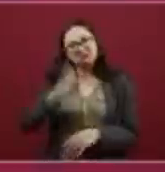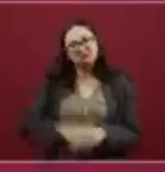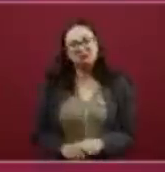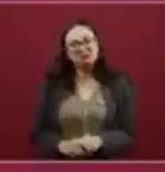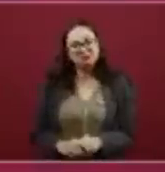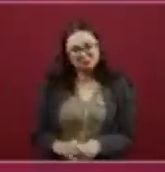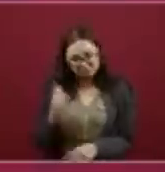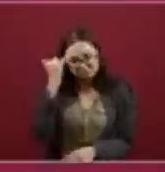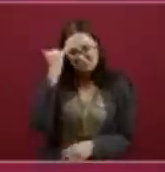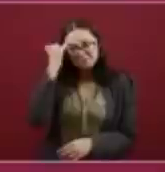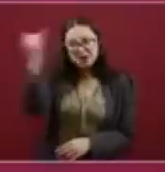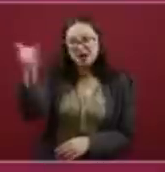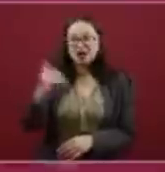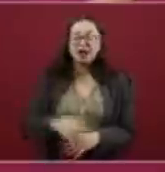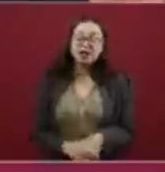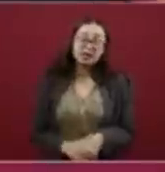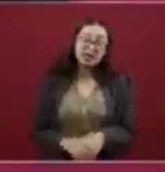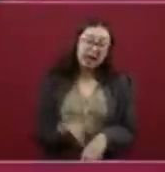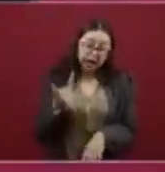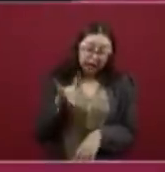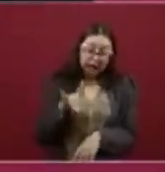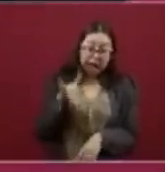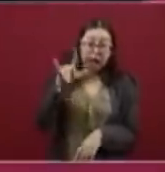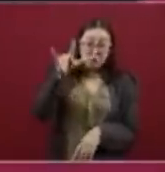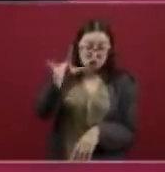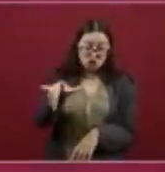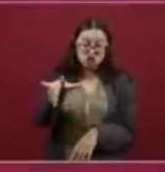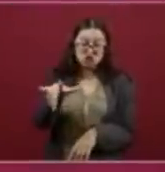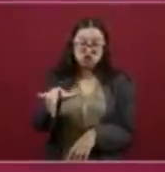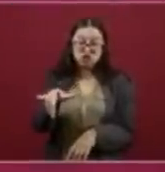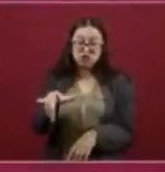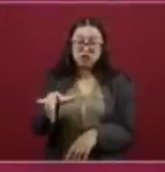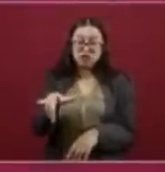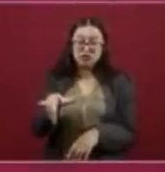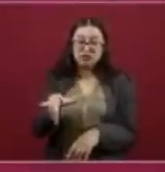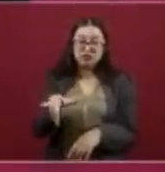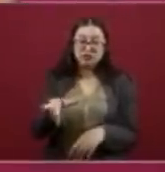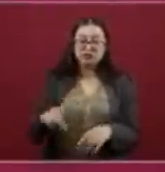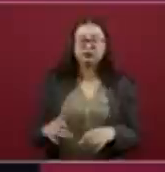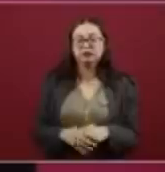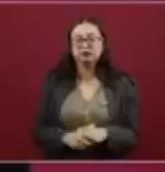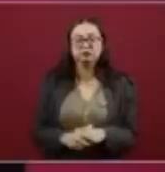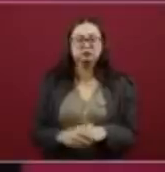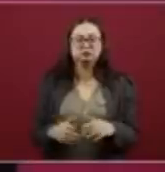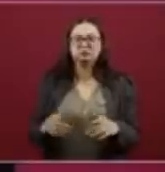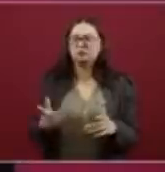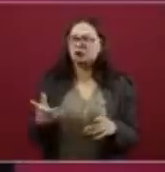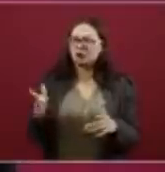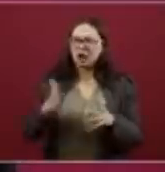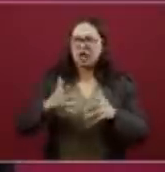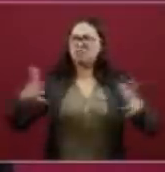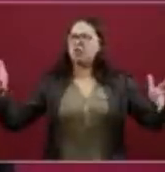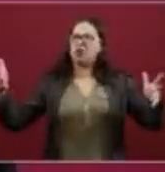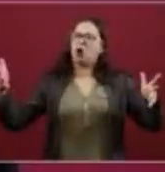Imagínense subirse a un avión, que es así, con este espacio. No tanto,